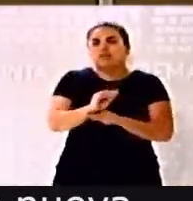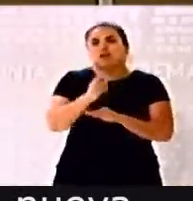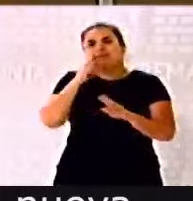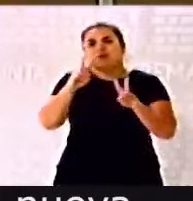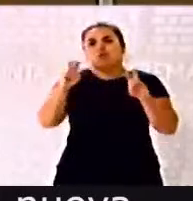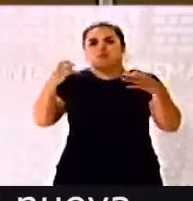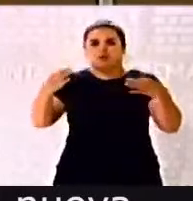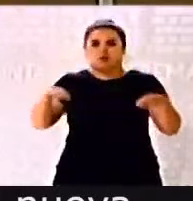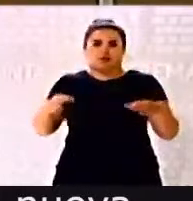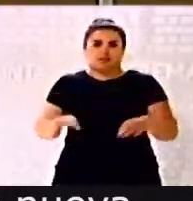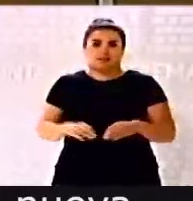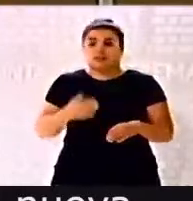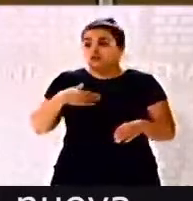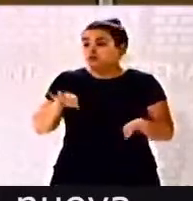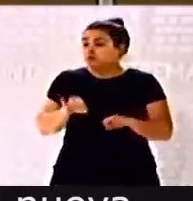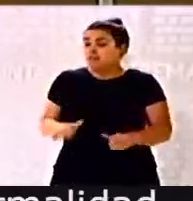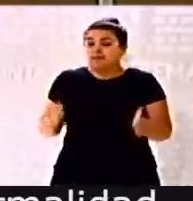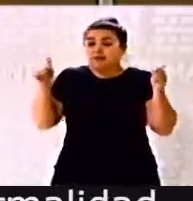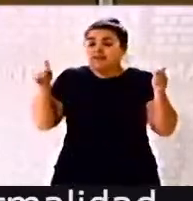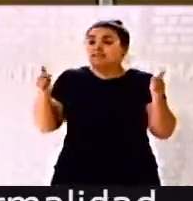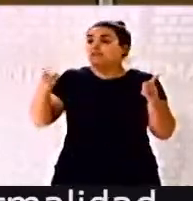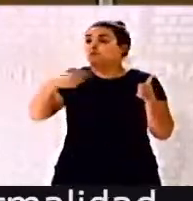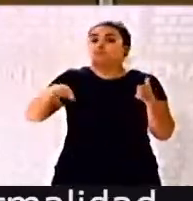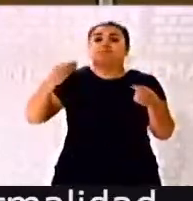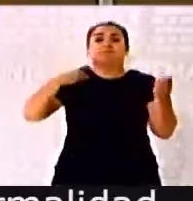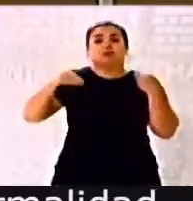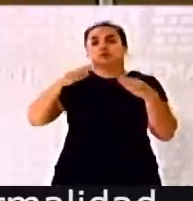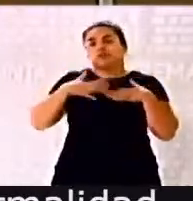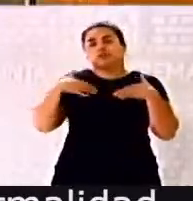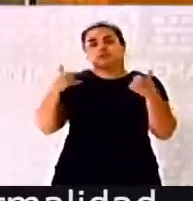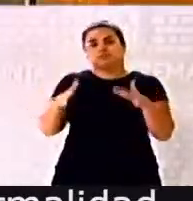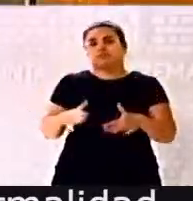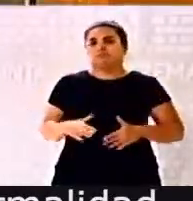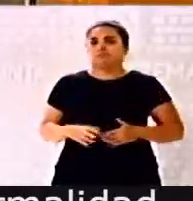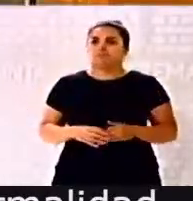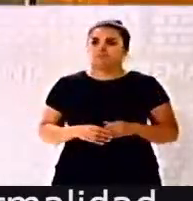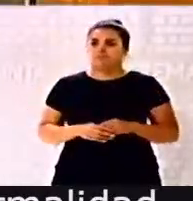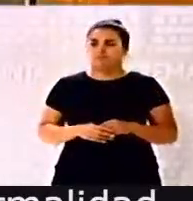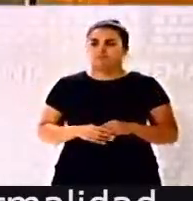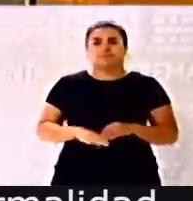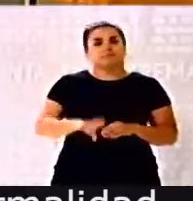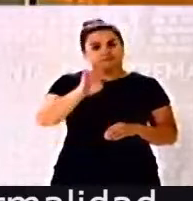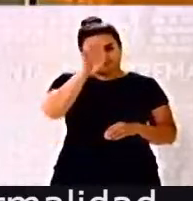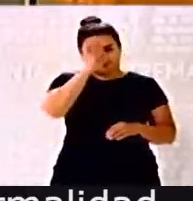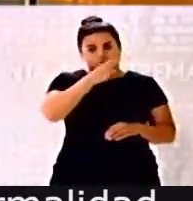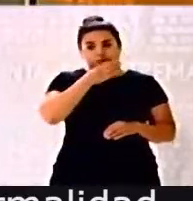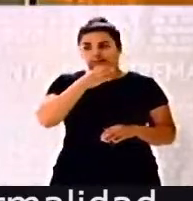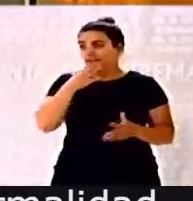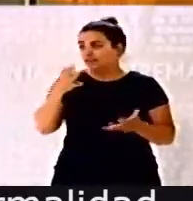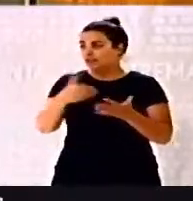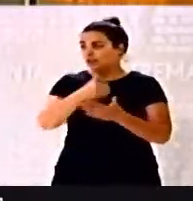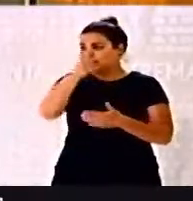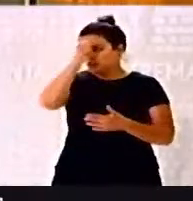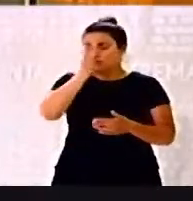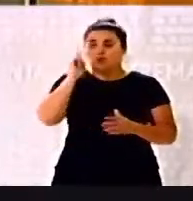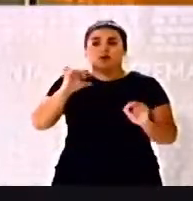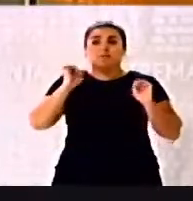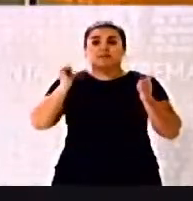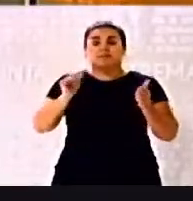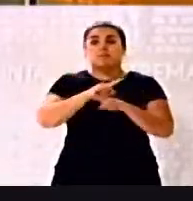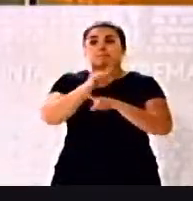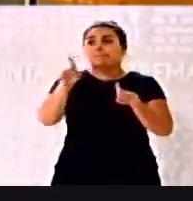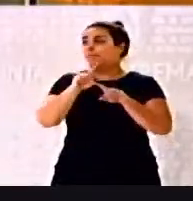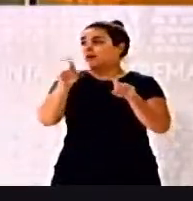normalidad. Por mi parte nada más y me someto a las preguntas que tengan. Buenas tardes a todos. Empezamos con las